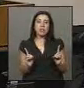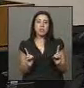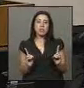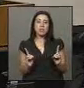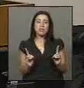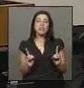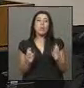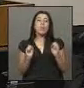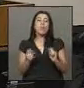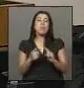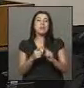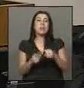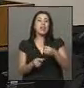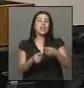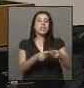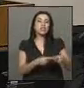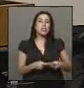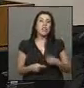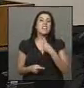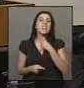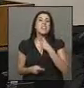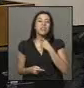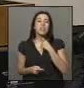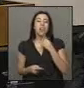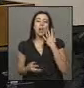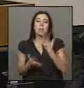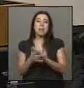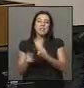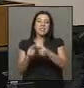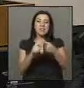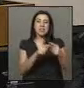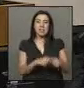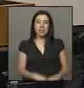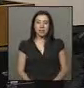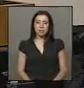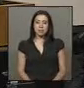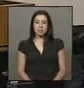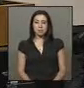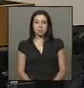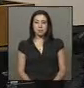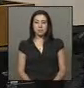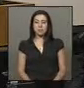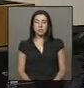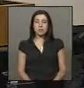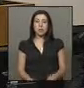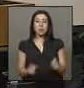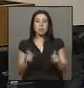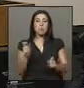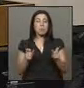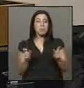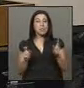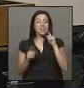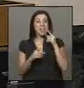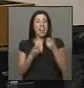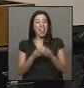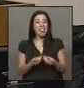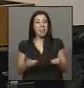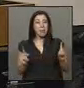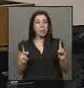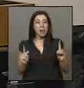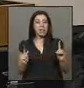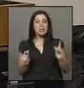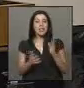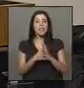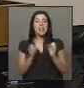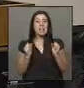de la sociedad, diversa en intereses y rica en diversidad. Quienes tomamos la bandera de la democracia en nuestras manos tenemos que